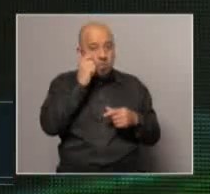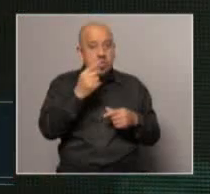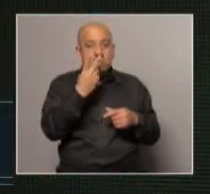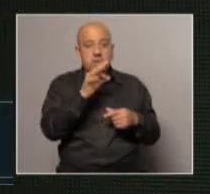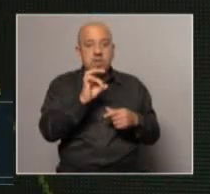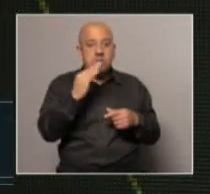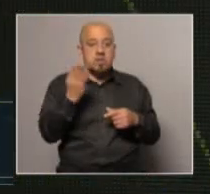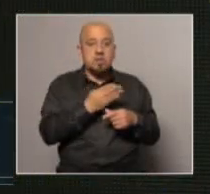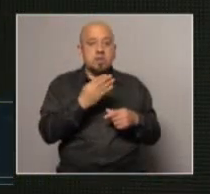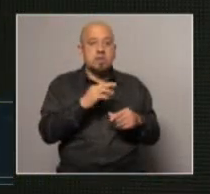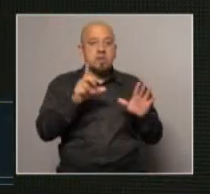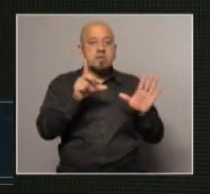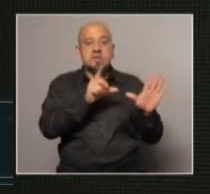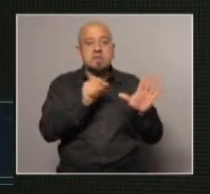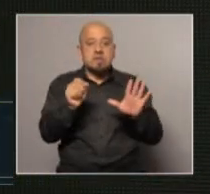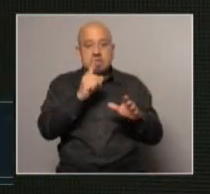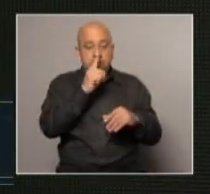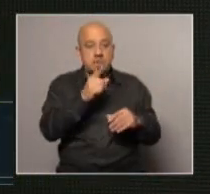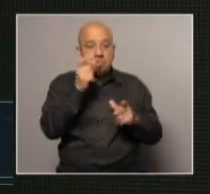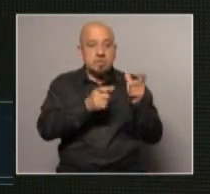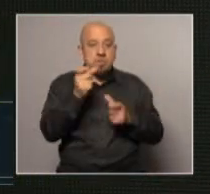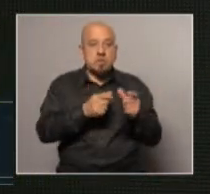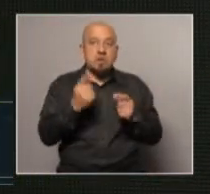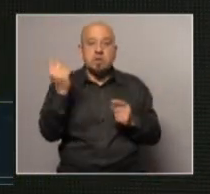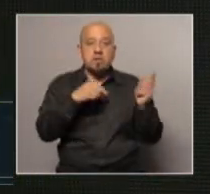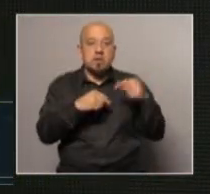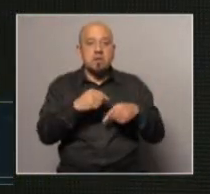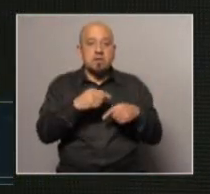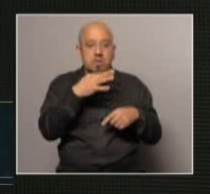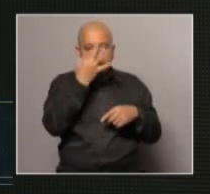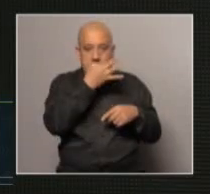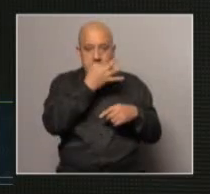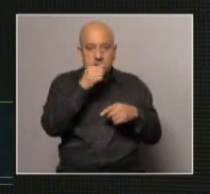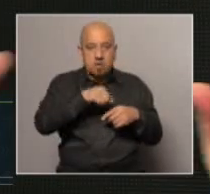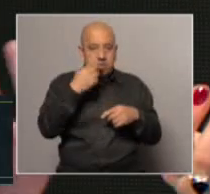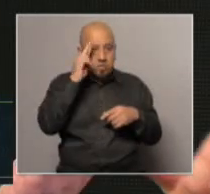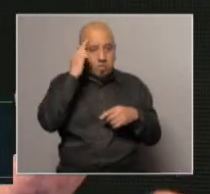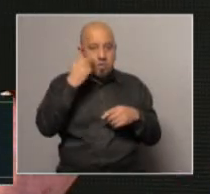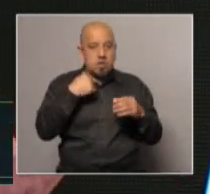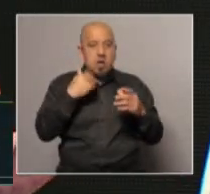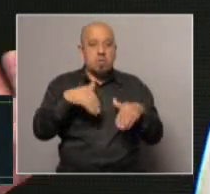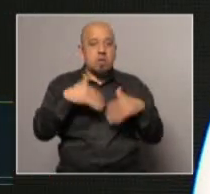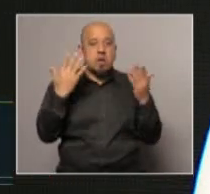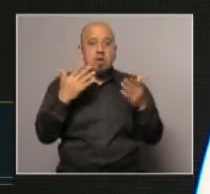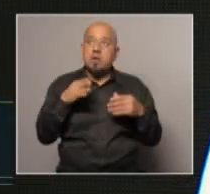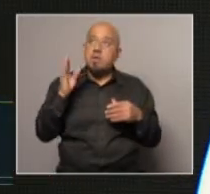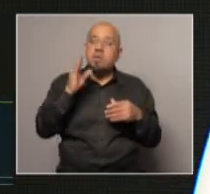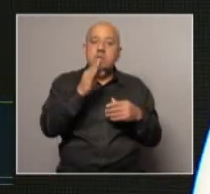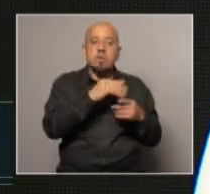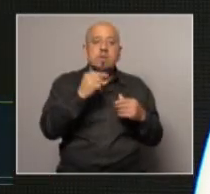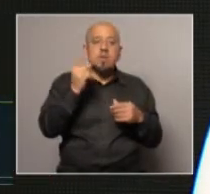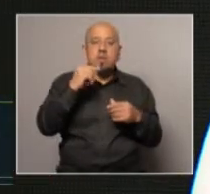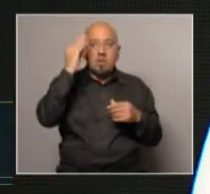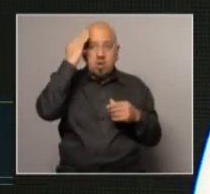de esas personas, estamos hablando de unas 700.000 personas, vienen a buscar drogas, no a Uruguay, ¿A dónde vaya? Por ejemplo, a Ámsterdam